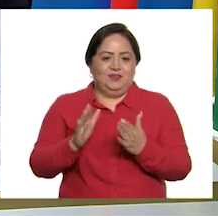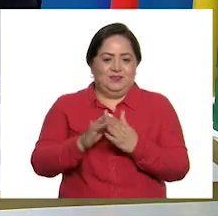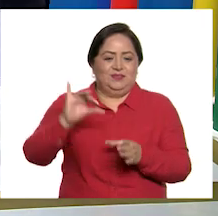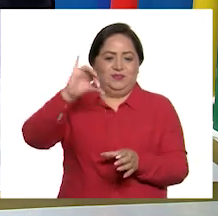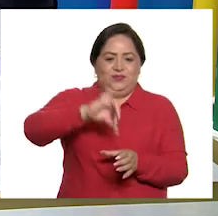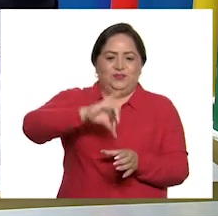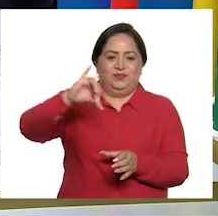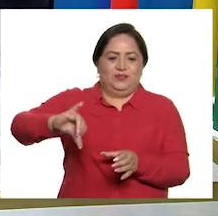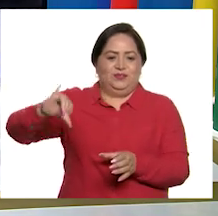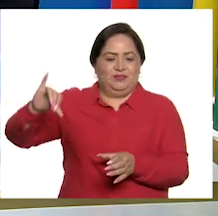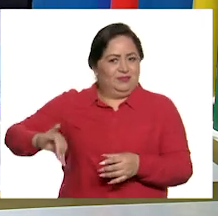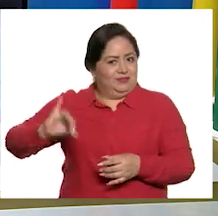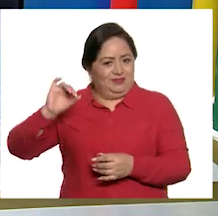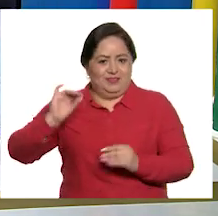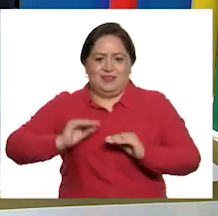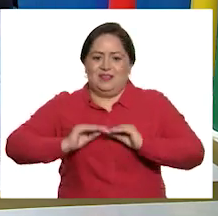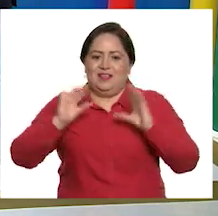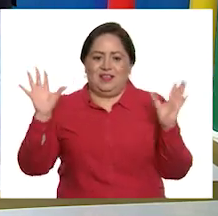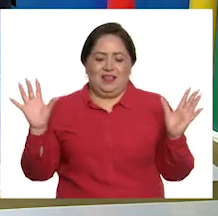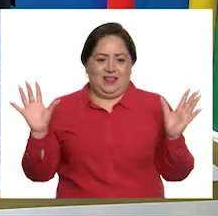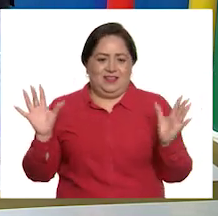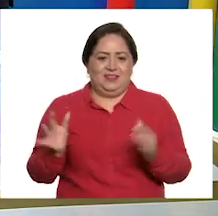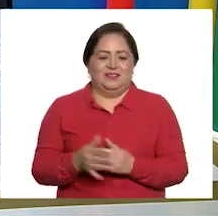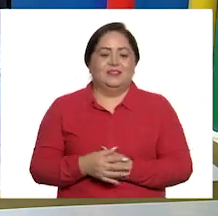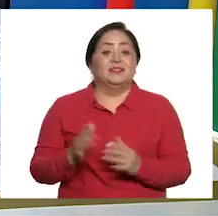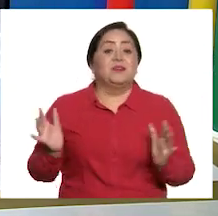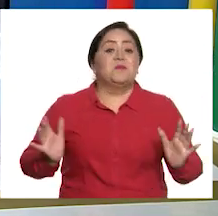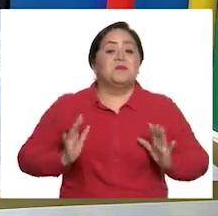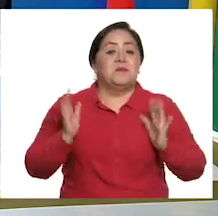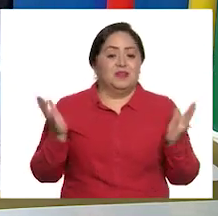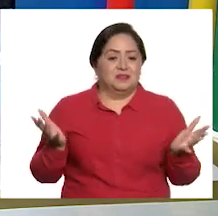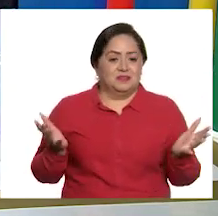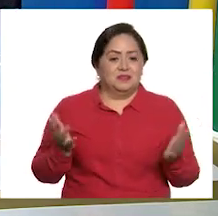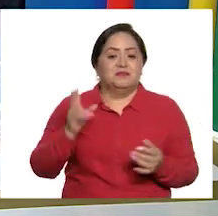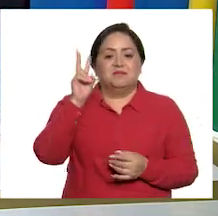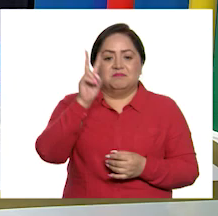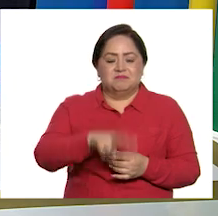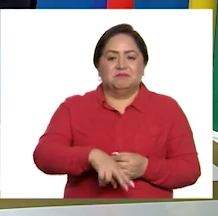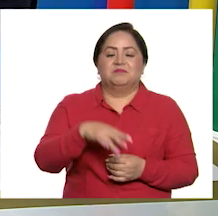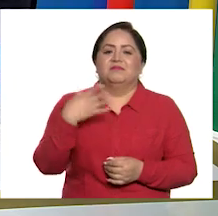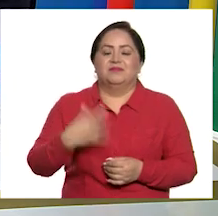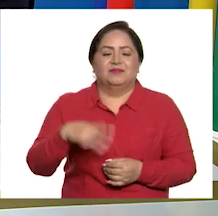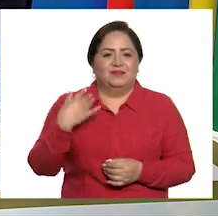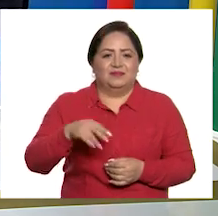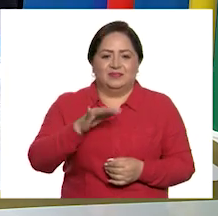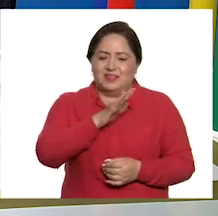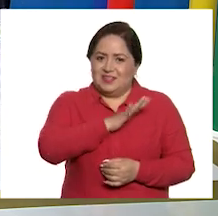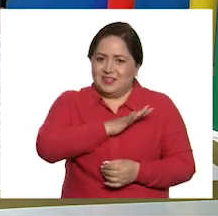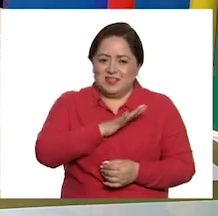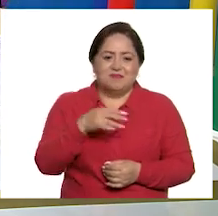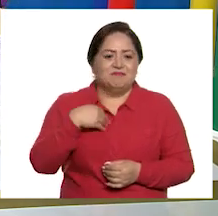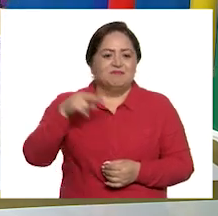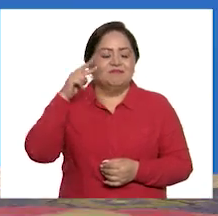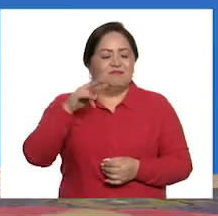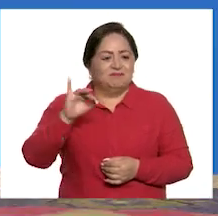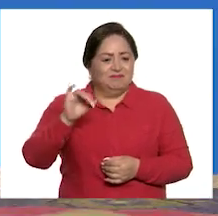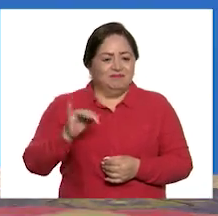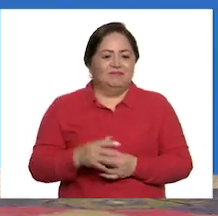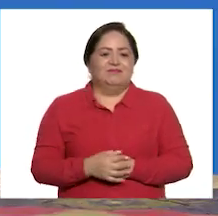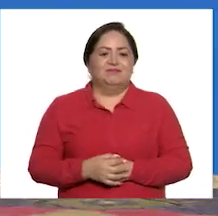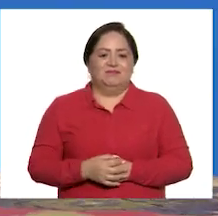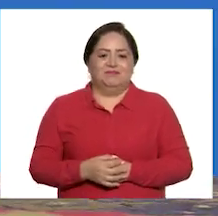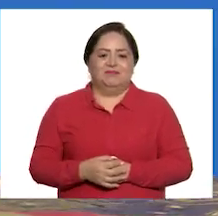favor, por Carlos? Supuesto. ¿Qué les pareció la sorpresa, Ale? Me pareció súper increíble. Muy